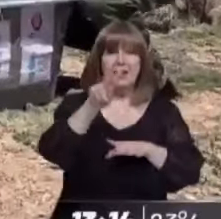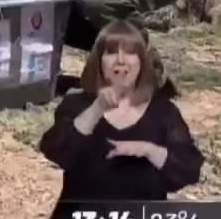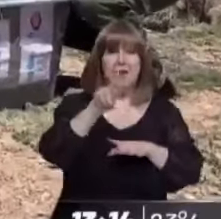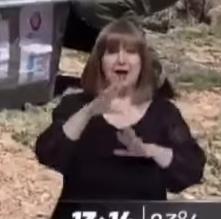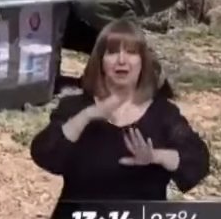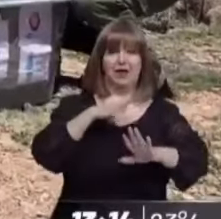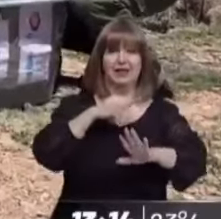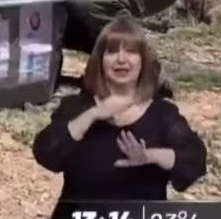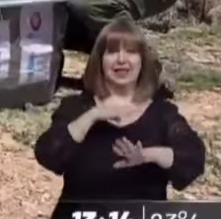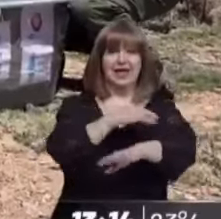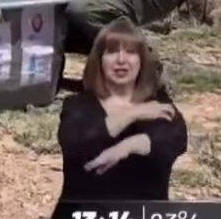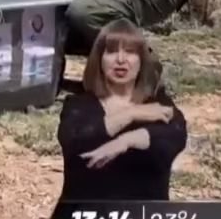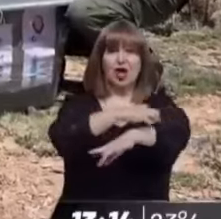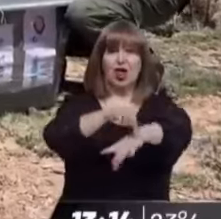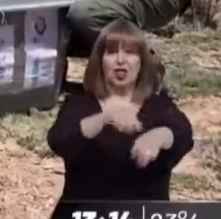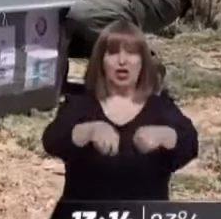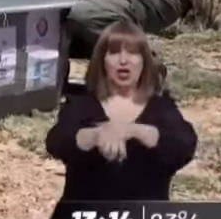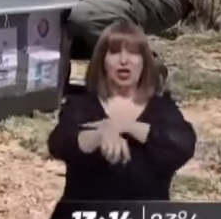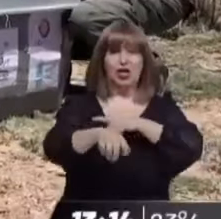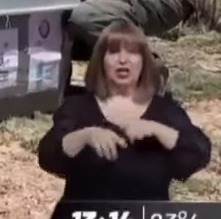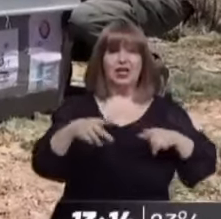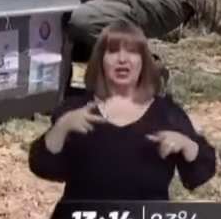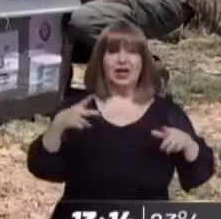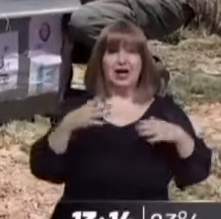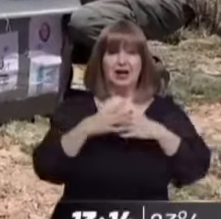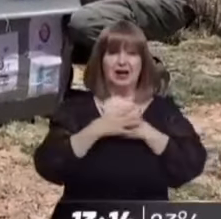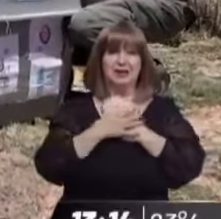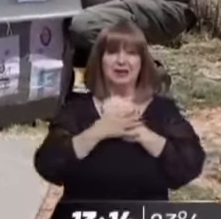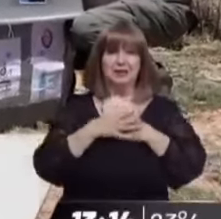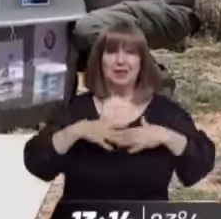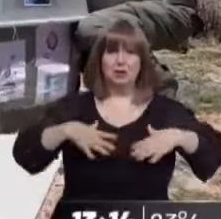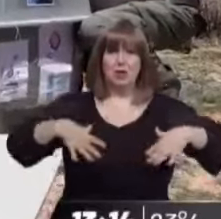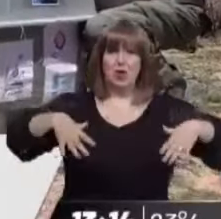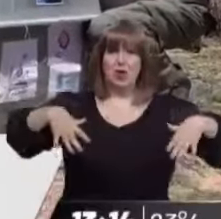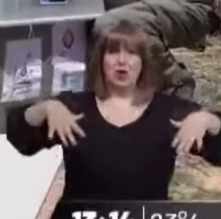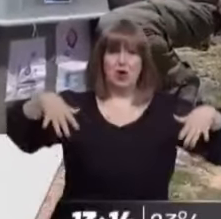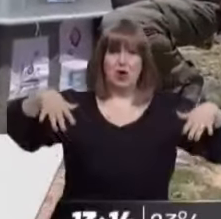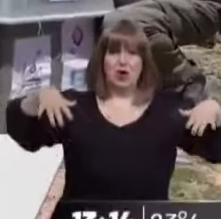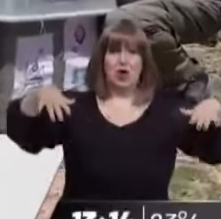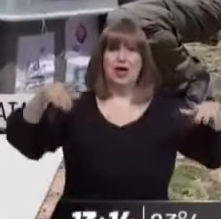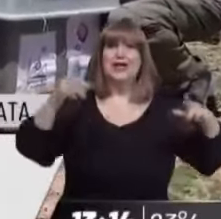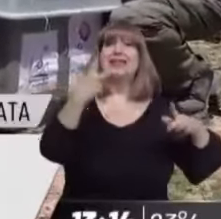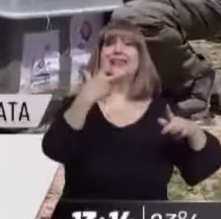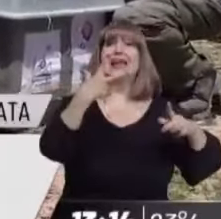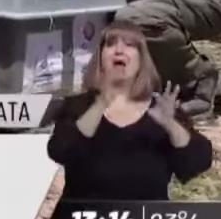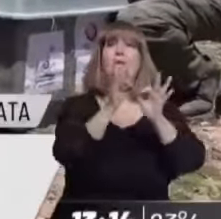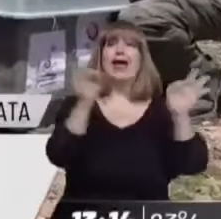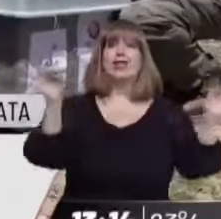Impresionante. Hermoso, Julián. Mira, mirá qué imagen. Histórico.